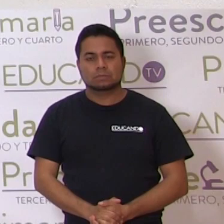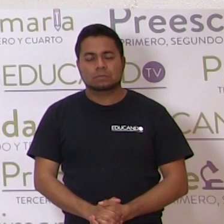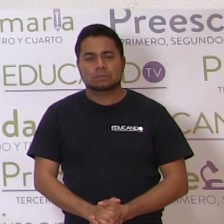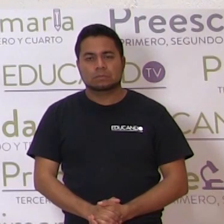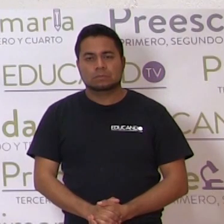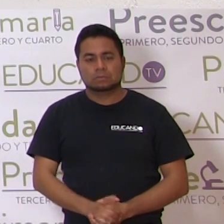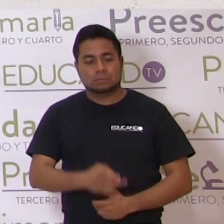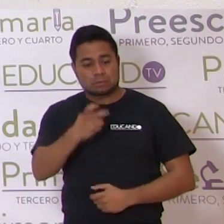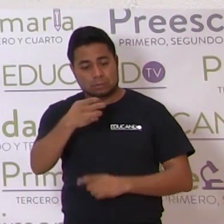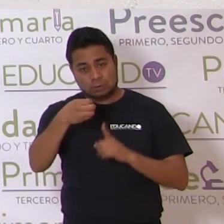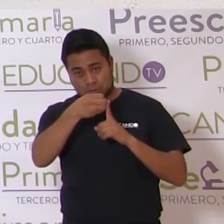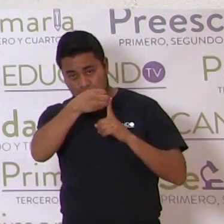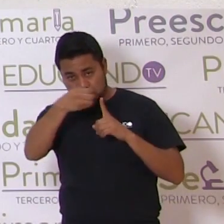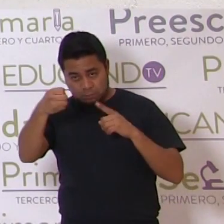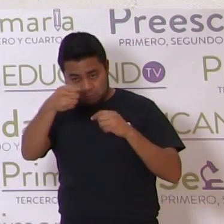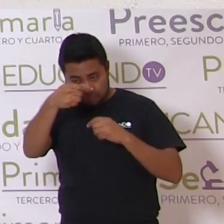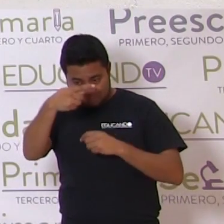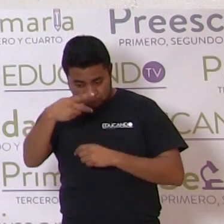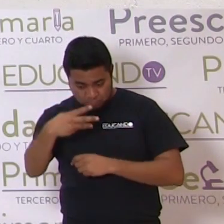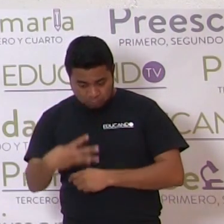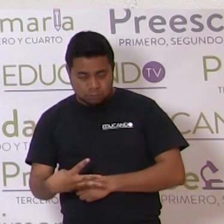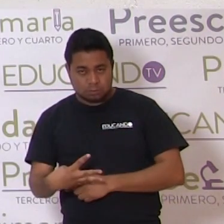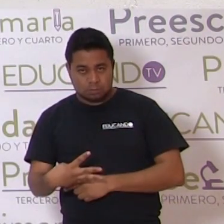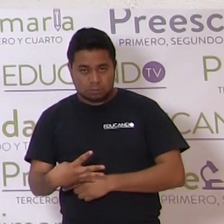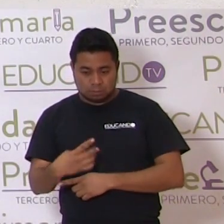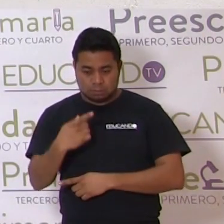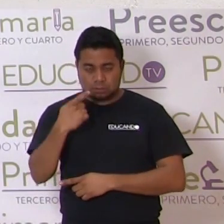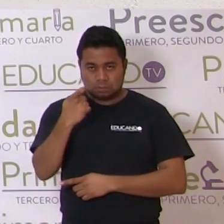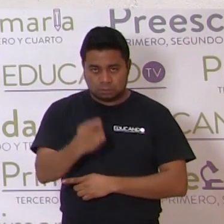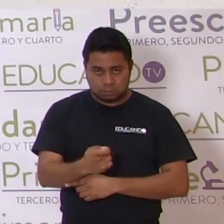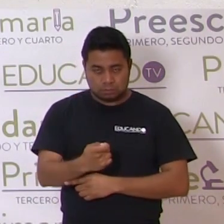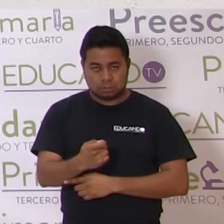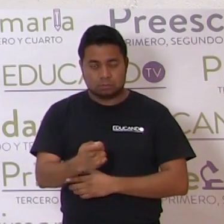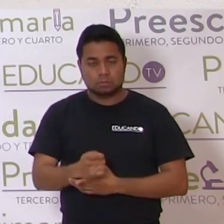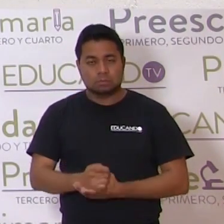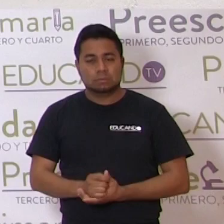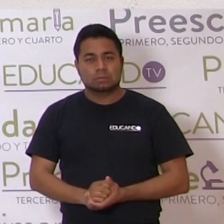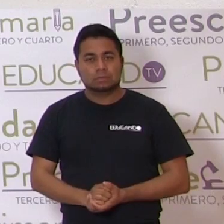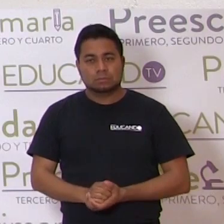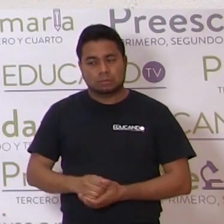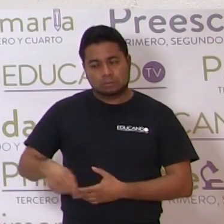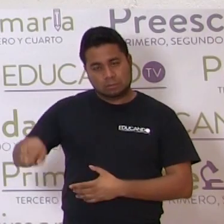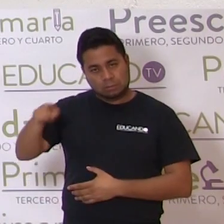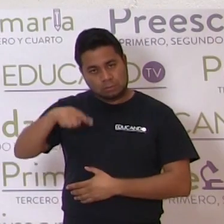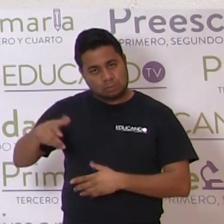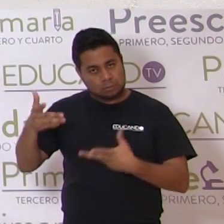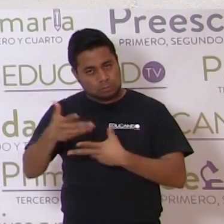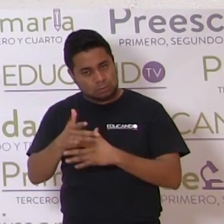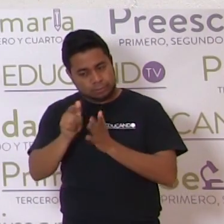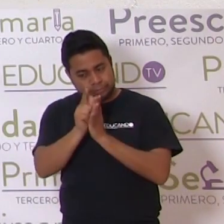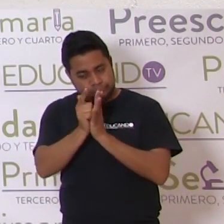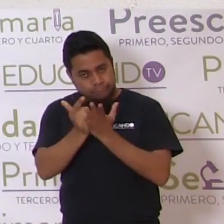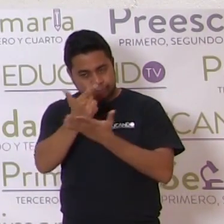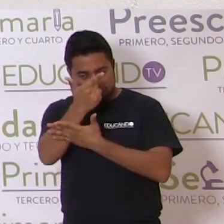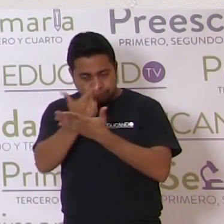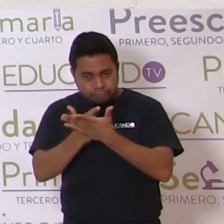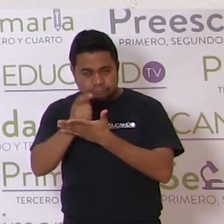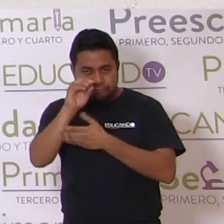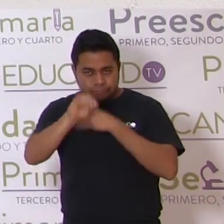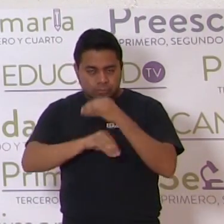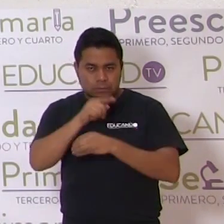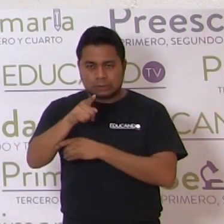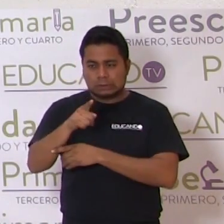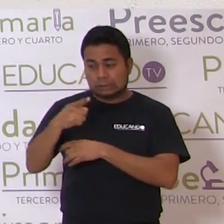Es en este orden que ustedes van a hacer su bibliografía. No pueden